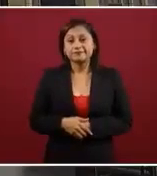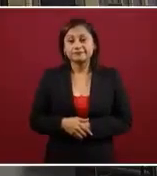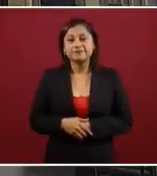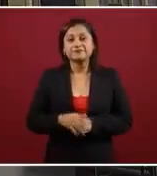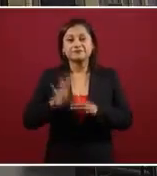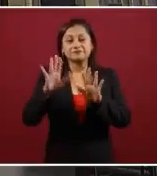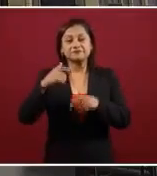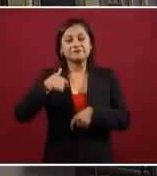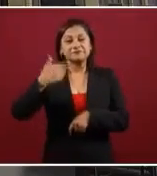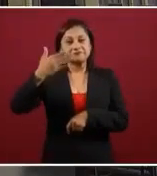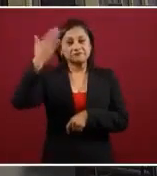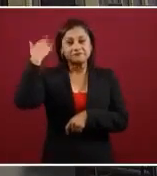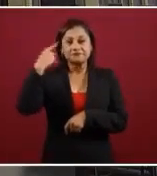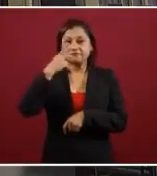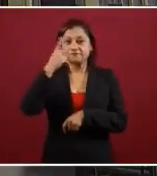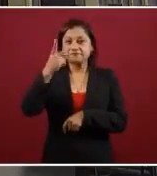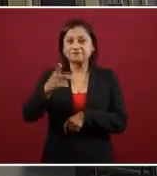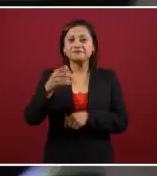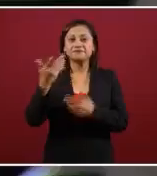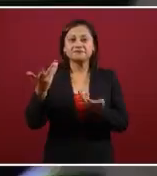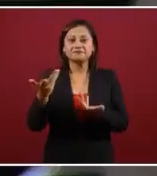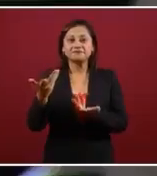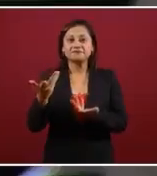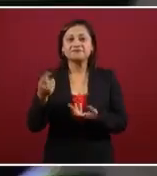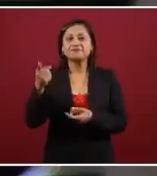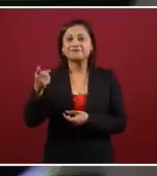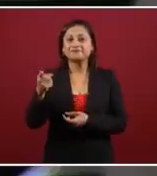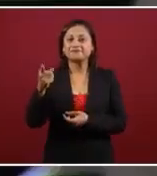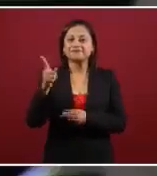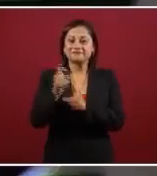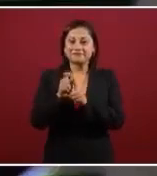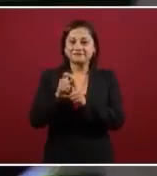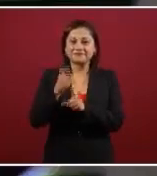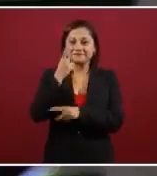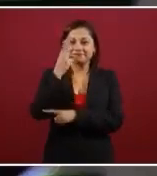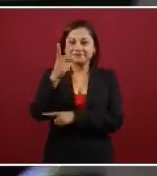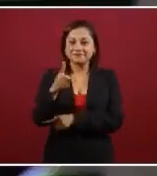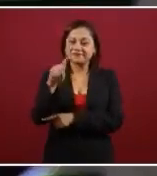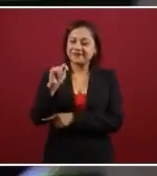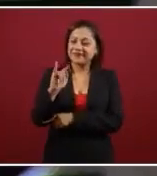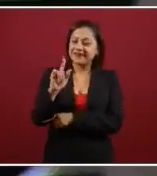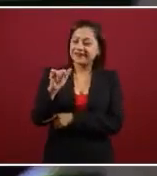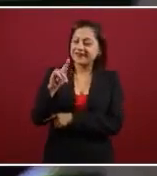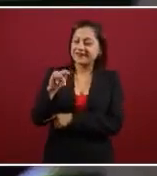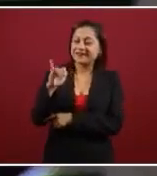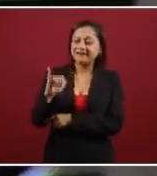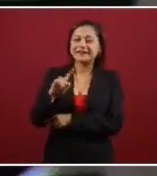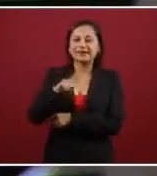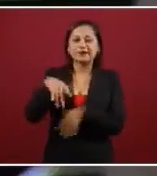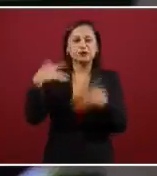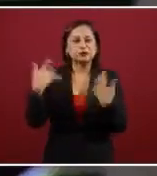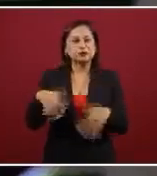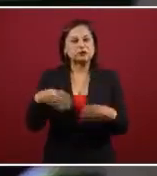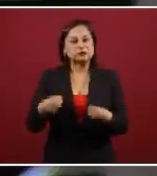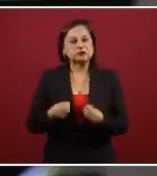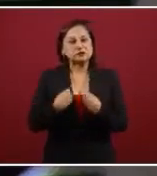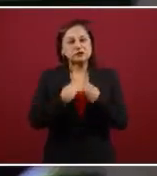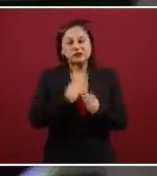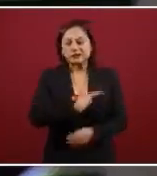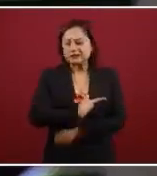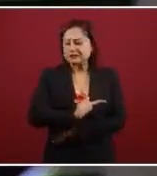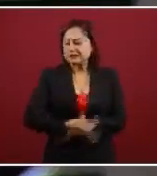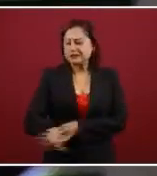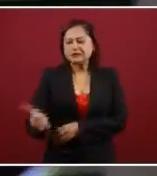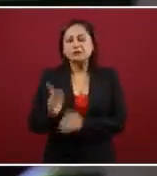otra vez, aunque los memes salieron, está tilinqui la fregadera. La vida, se necesita ya un gran apoyo